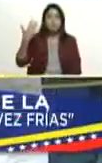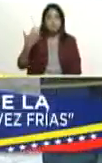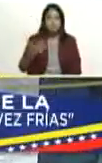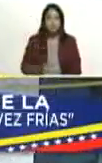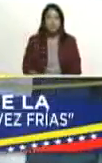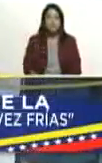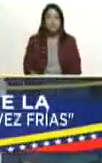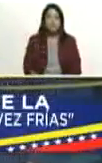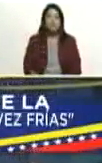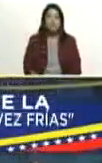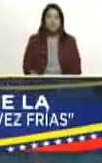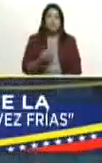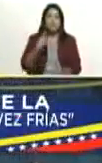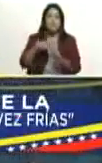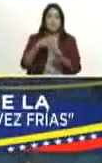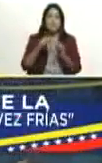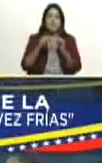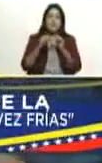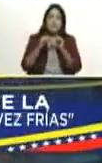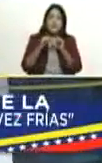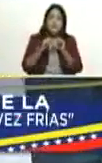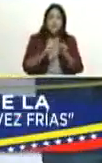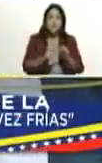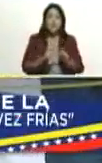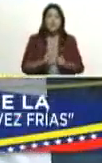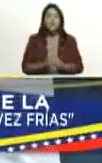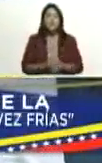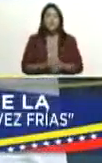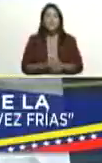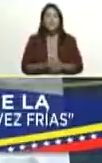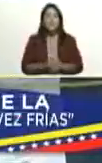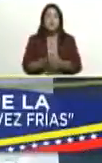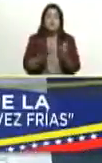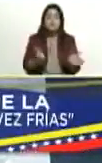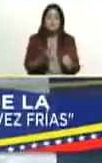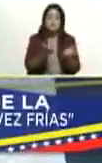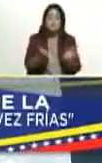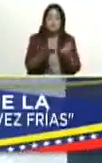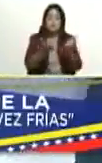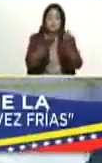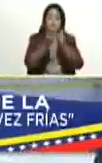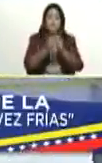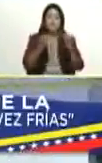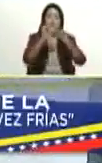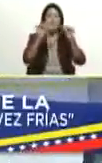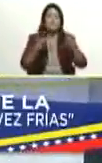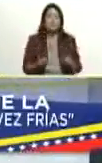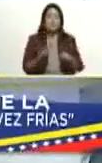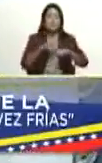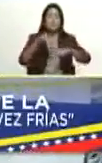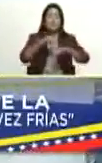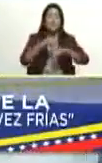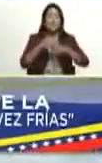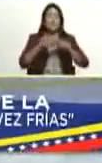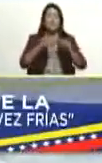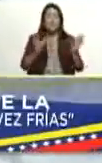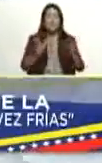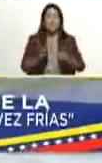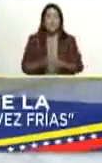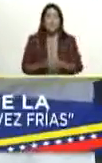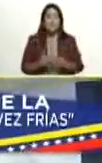que continúe además forjando y fortaleciendo el Sistema Nacional Público de